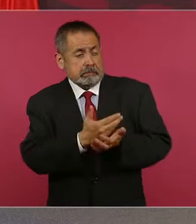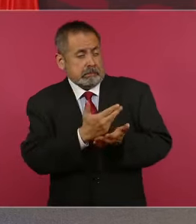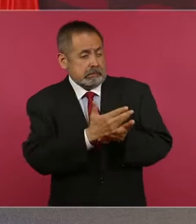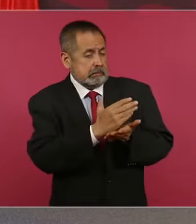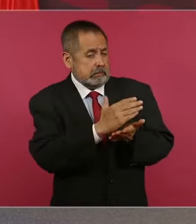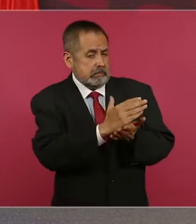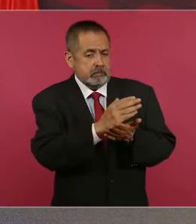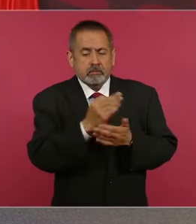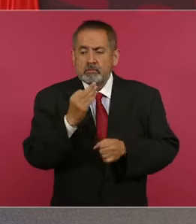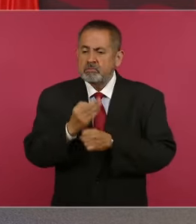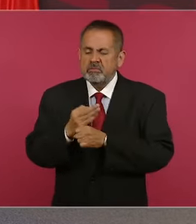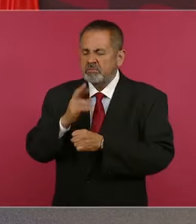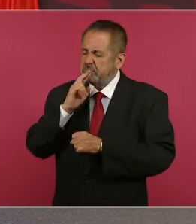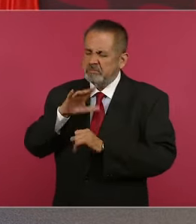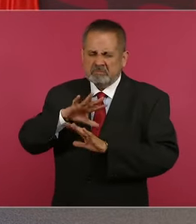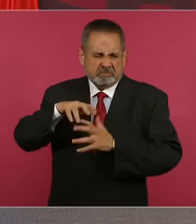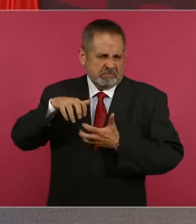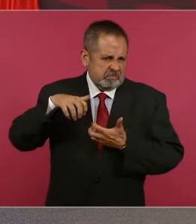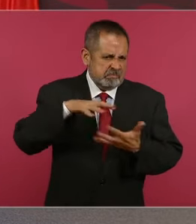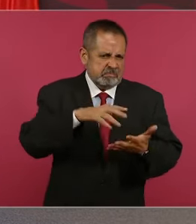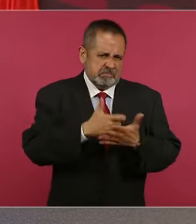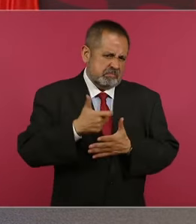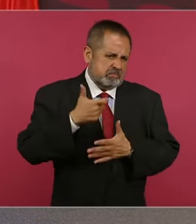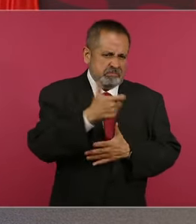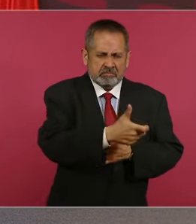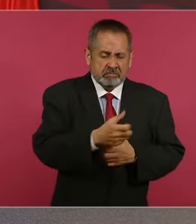¿no está el total?